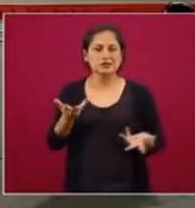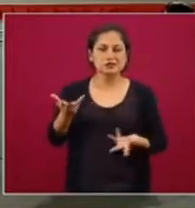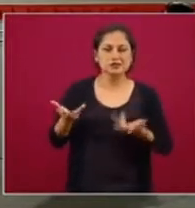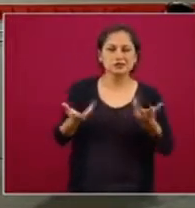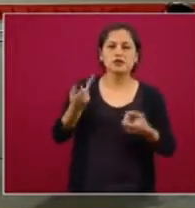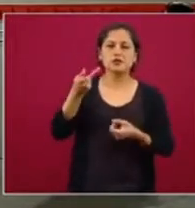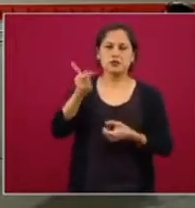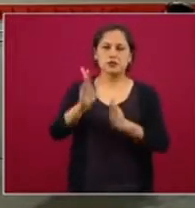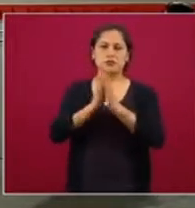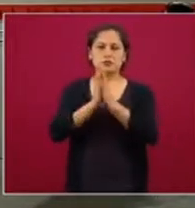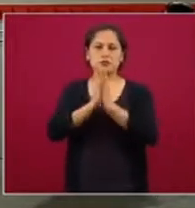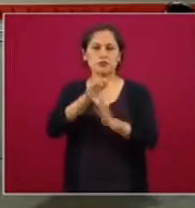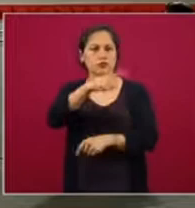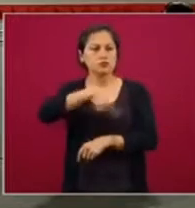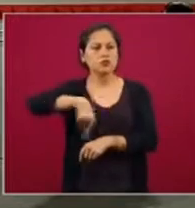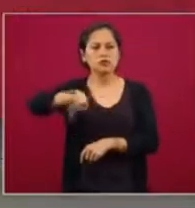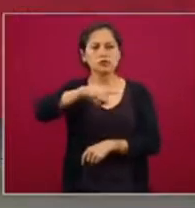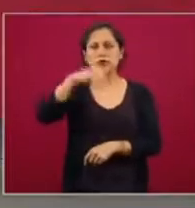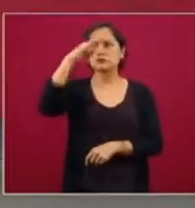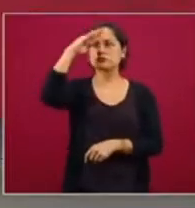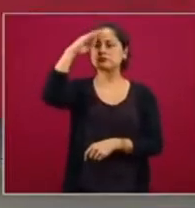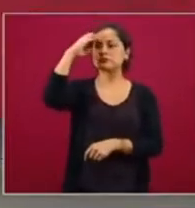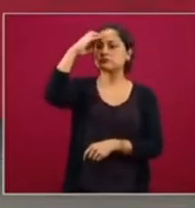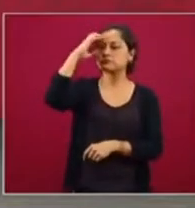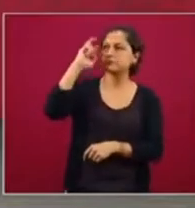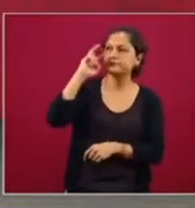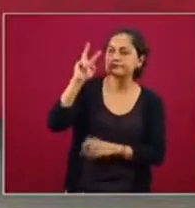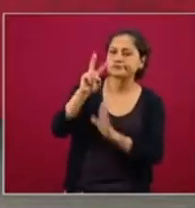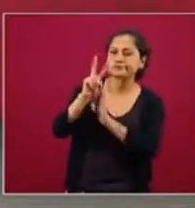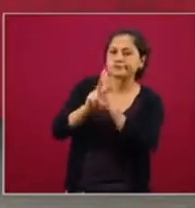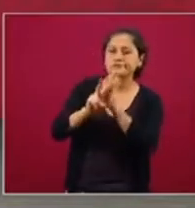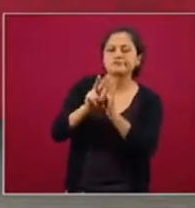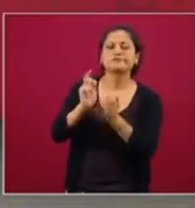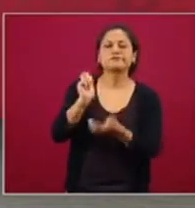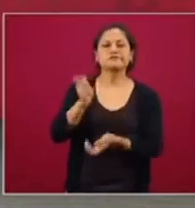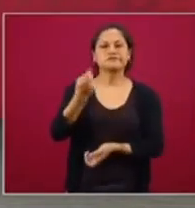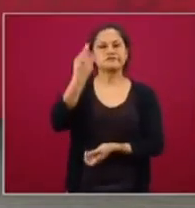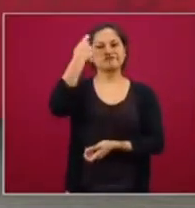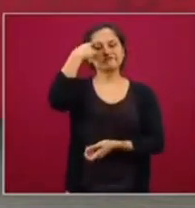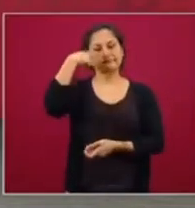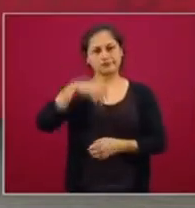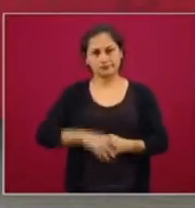lo que está ocurriendo en México. Vamos a abrir a preguntas. Juan, Alejandro.